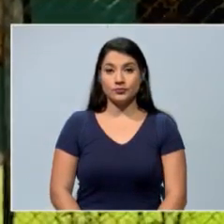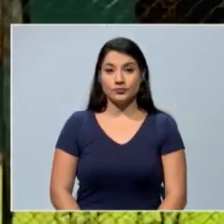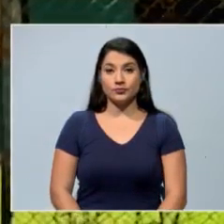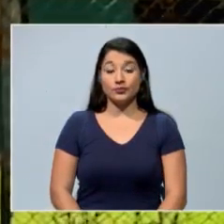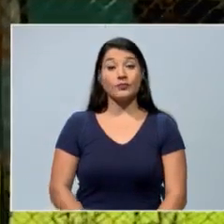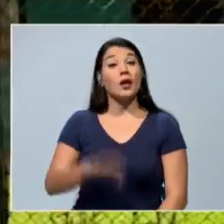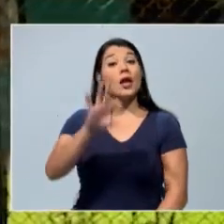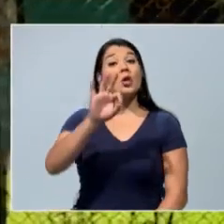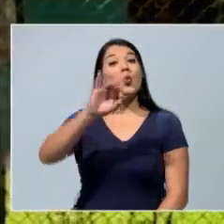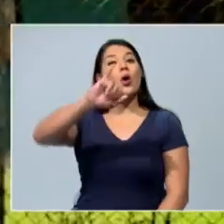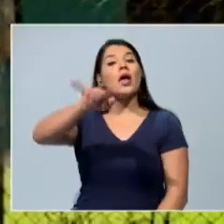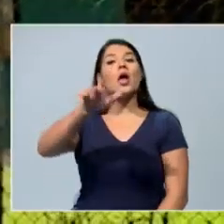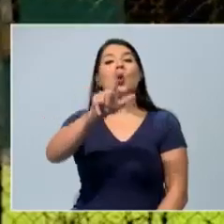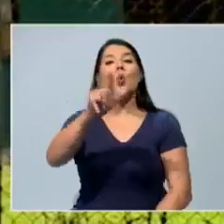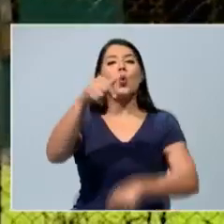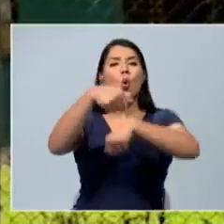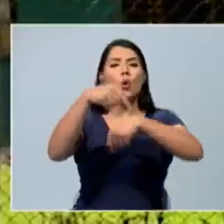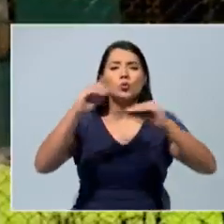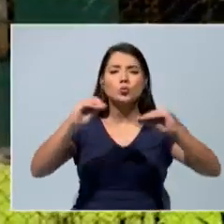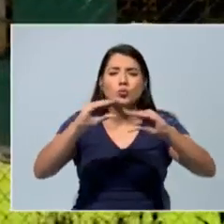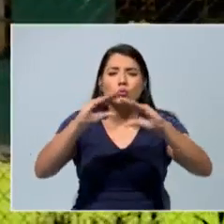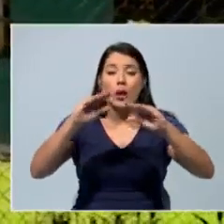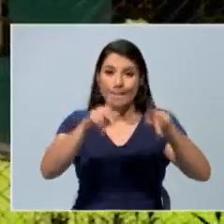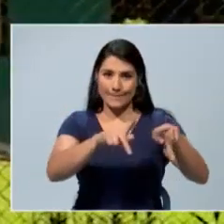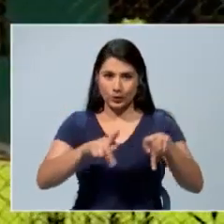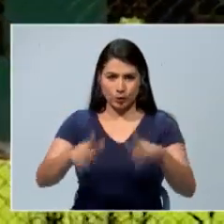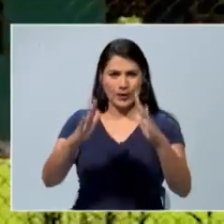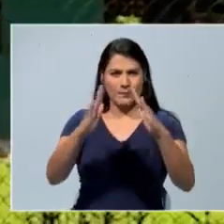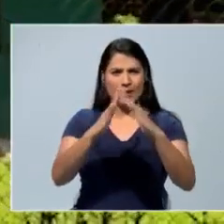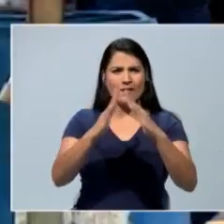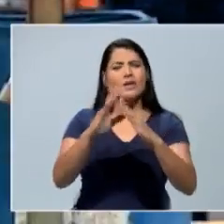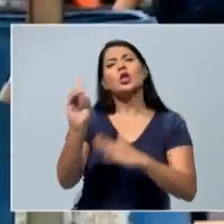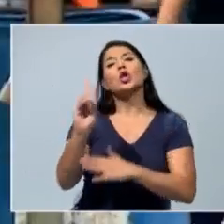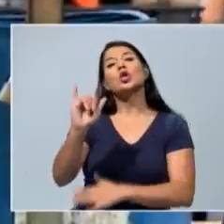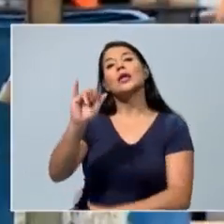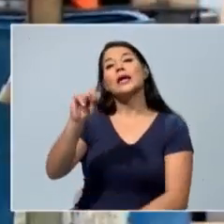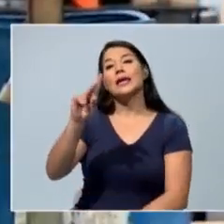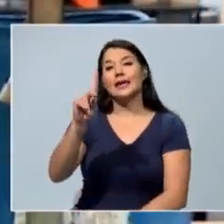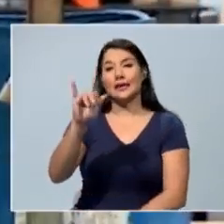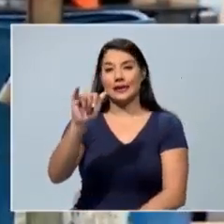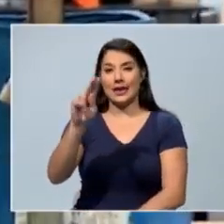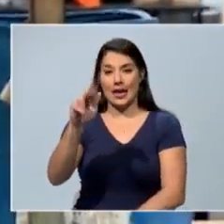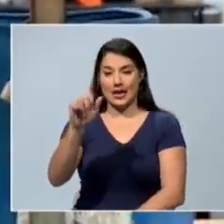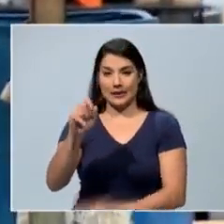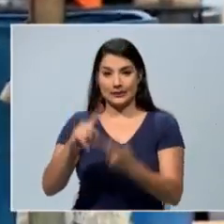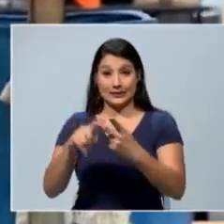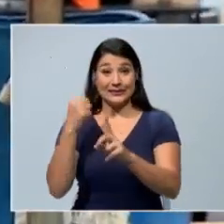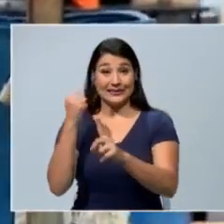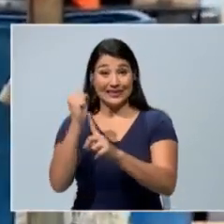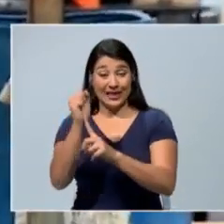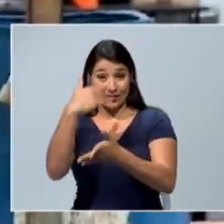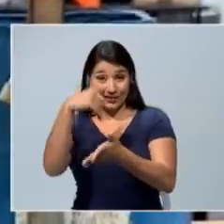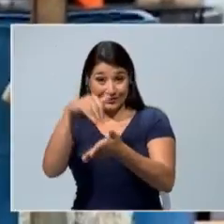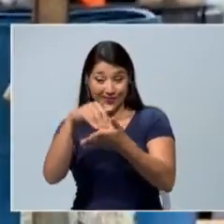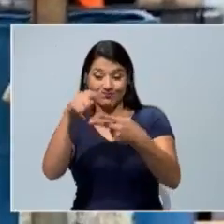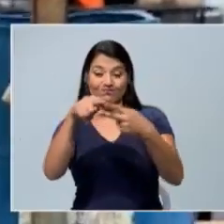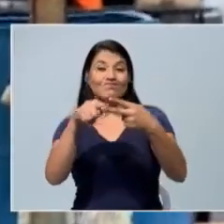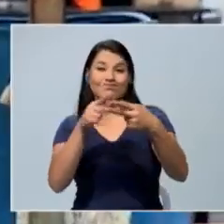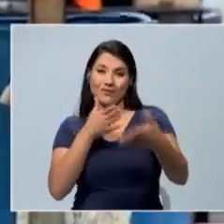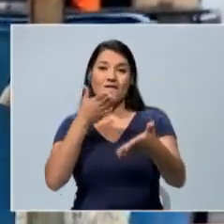El 9 de julio, en horas de la madrugada, los vecinos de comunidades como Las Indianas y Siquirres Centro fueron los primeros en sufrir los efectos de